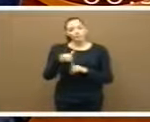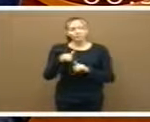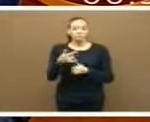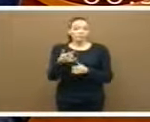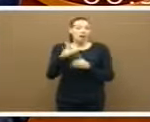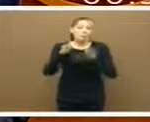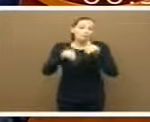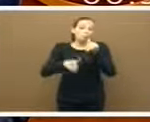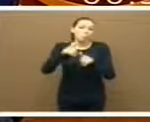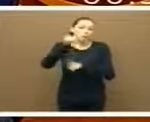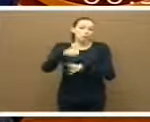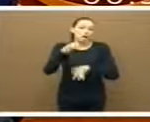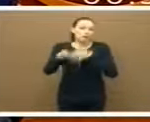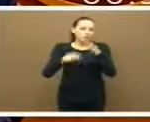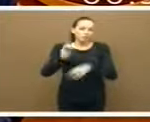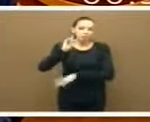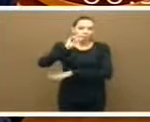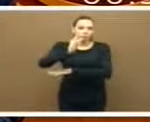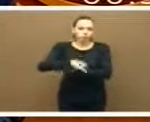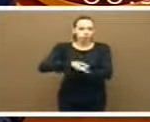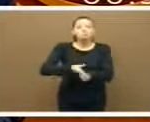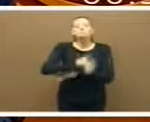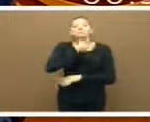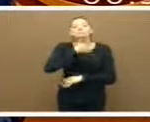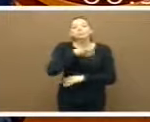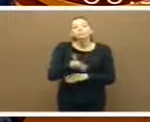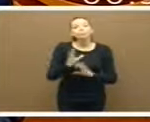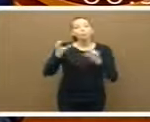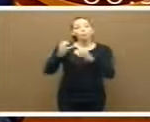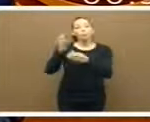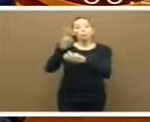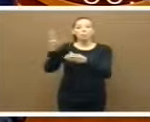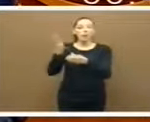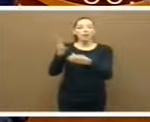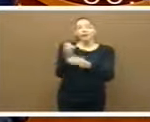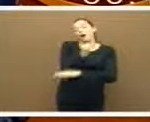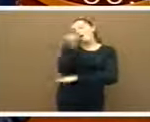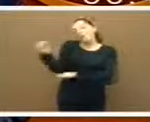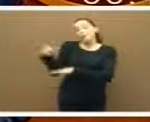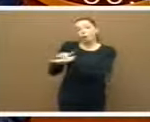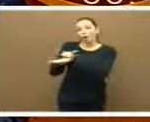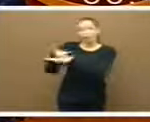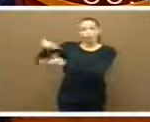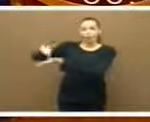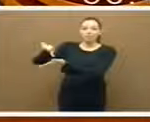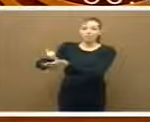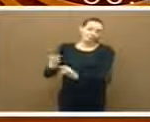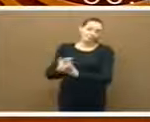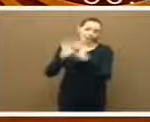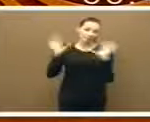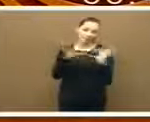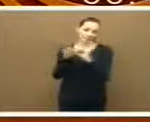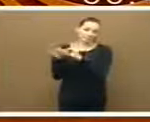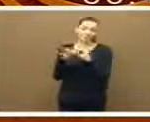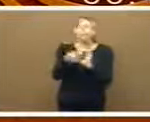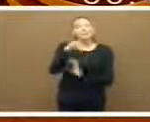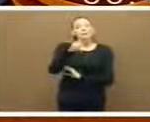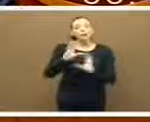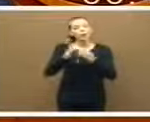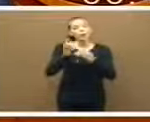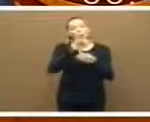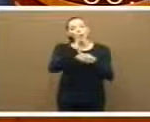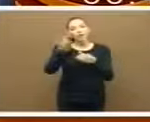así. El Partido Popular, porque apoya al Gobierno, como no puede ser de otra manera, y el Grupo Parlamentario de Izquierda Unida, Verde